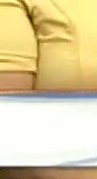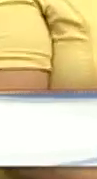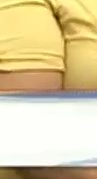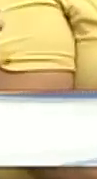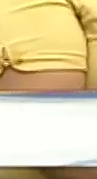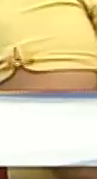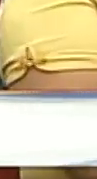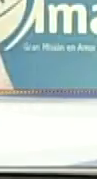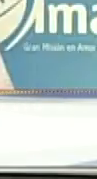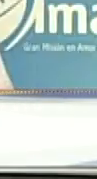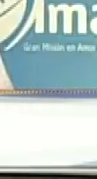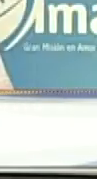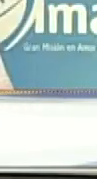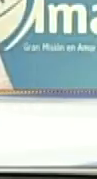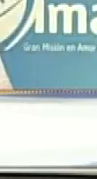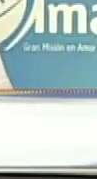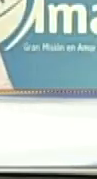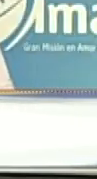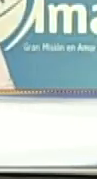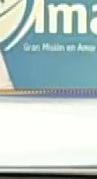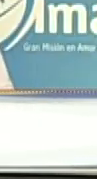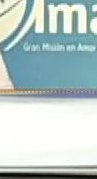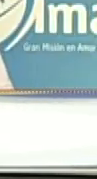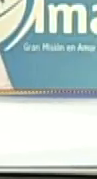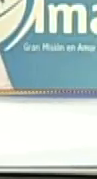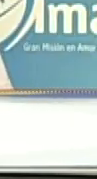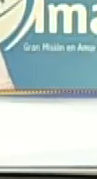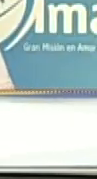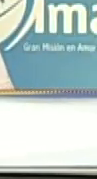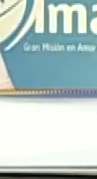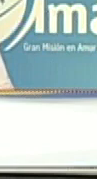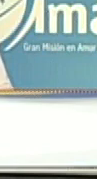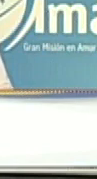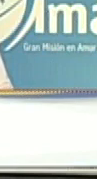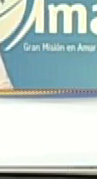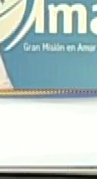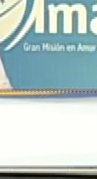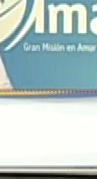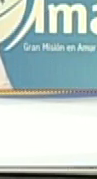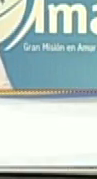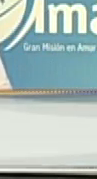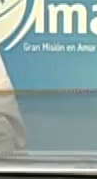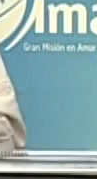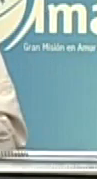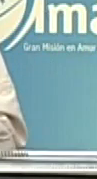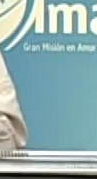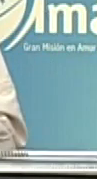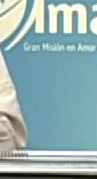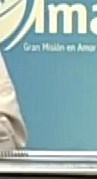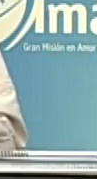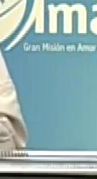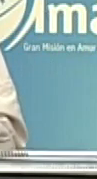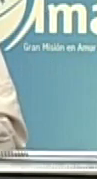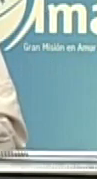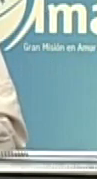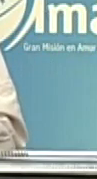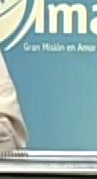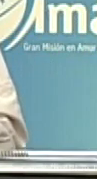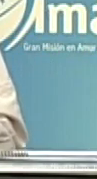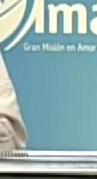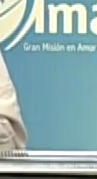200. Es el operativo policial más grande, más amplio y poderoso que se ha hecho en la